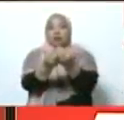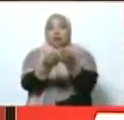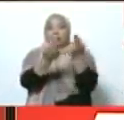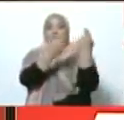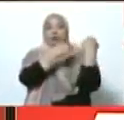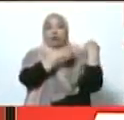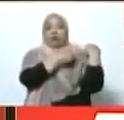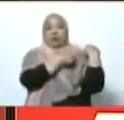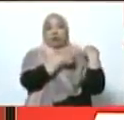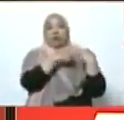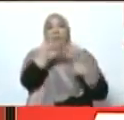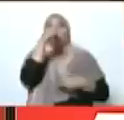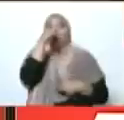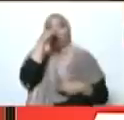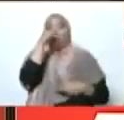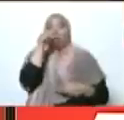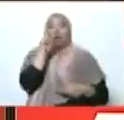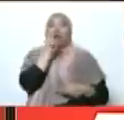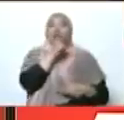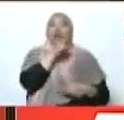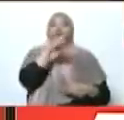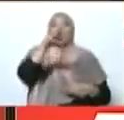Ricardo Molina,